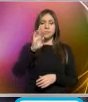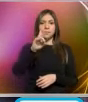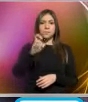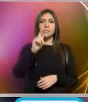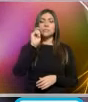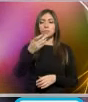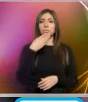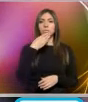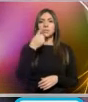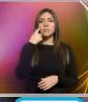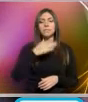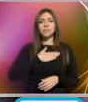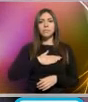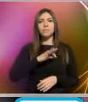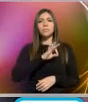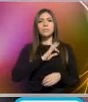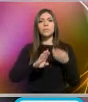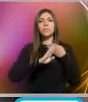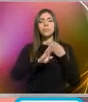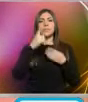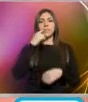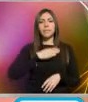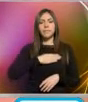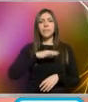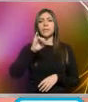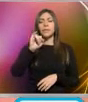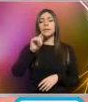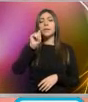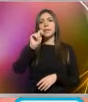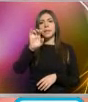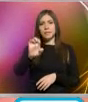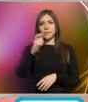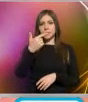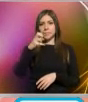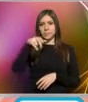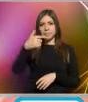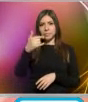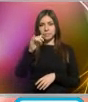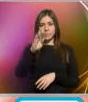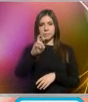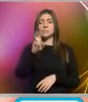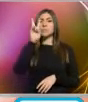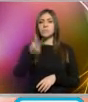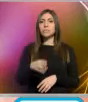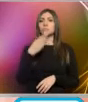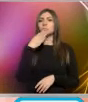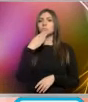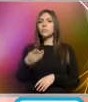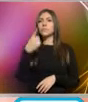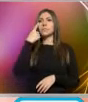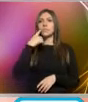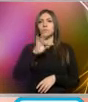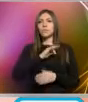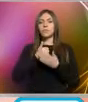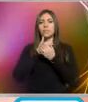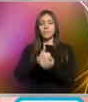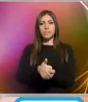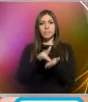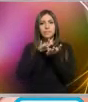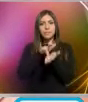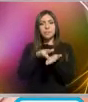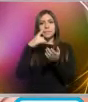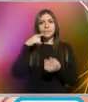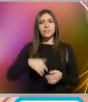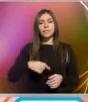bueno, para evitar completamente el estreñimiento? El té de jengibre es muy bueno, de hecho es muy bueno para la digestión. Yo les recomiendo